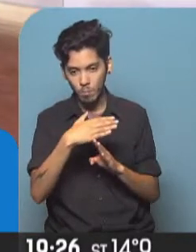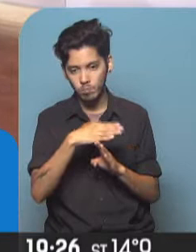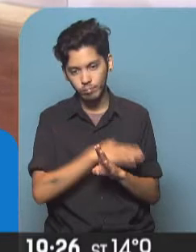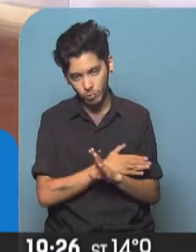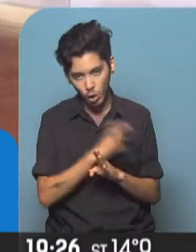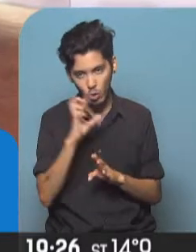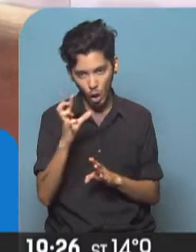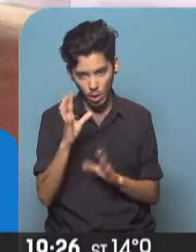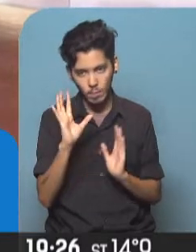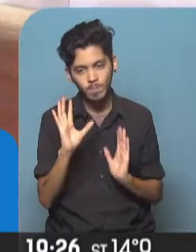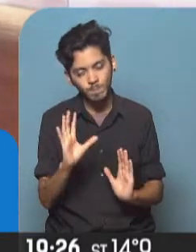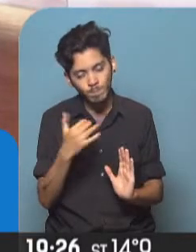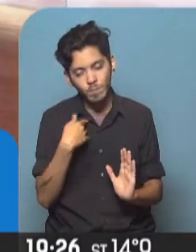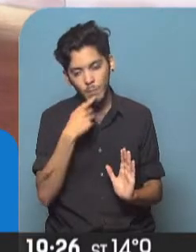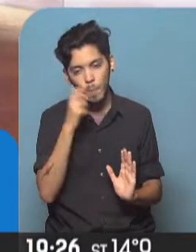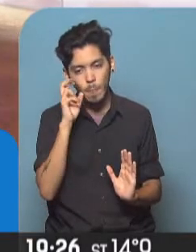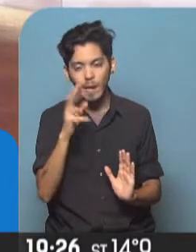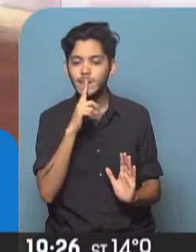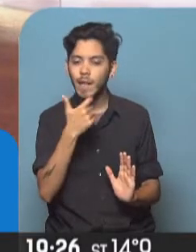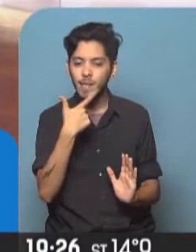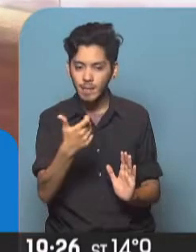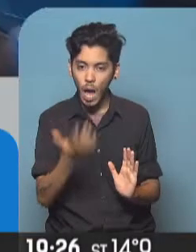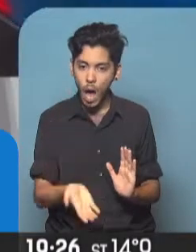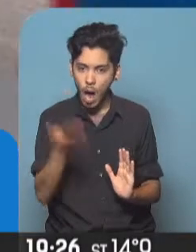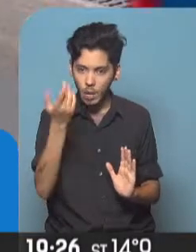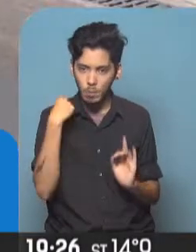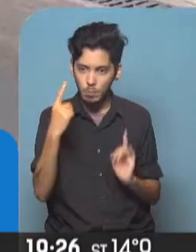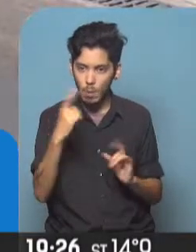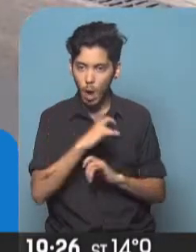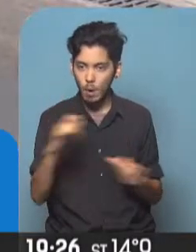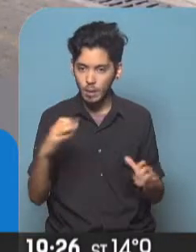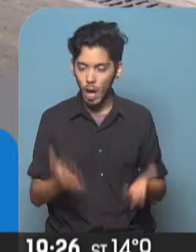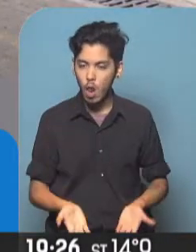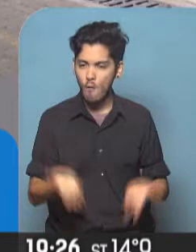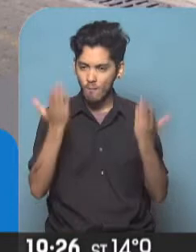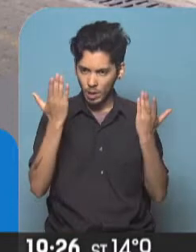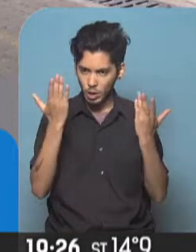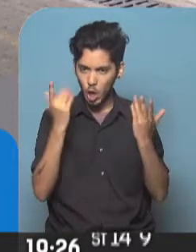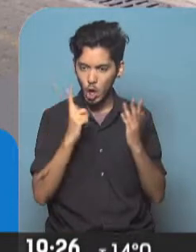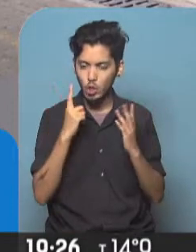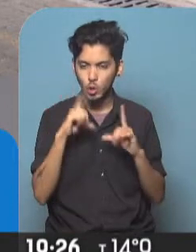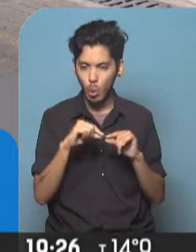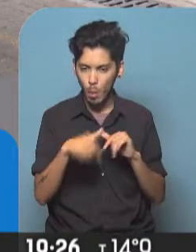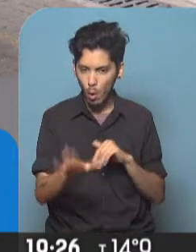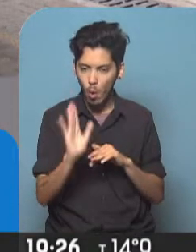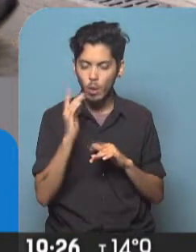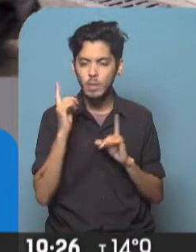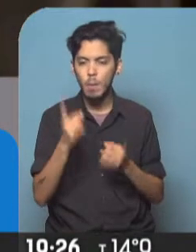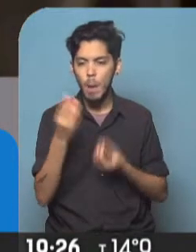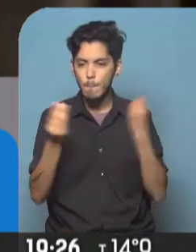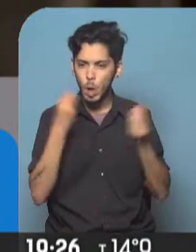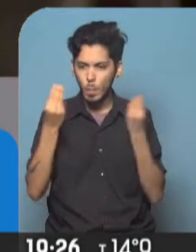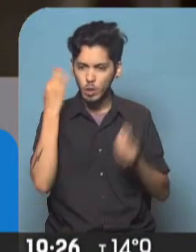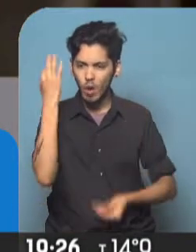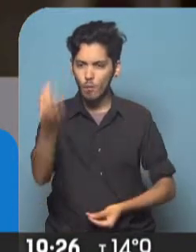tasa de interés sigue alta, se anunció también índices de inflación, lo cual yo creo es una preocupación para adelante